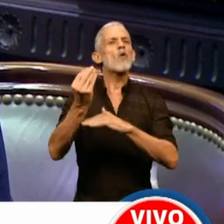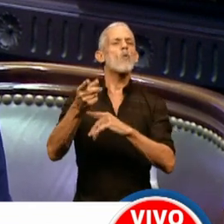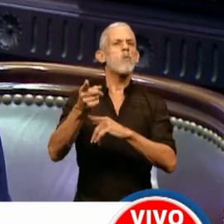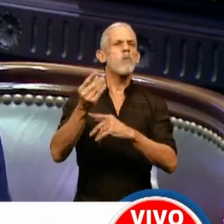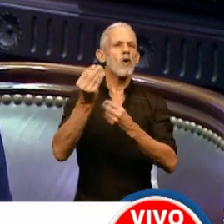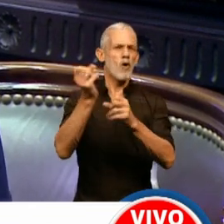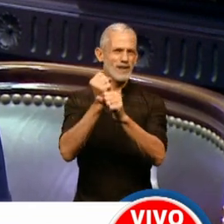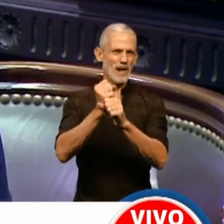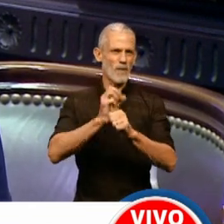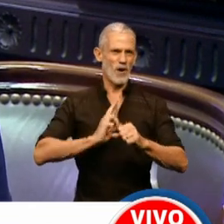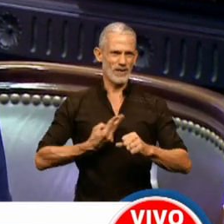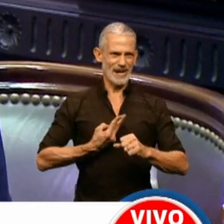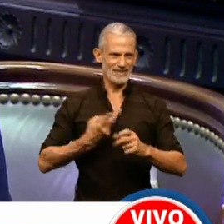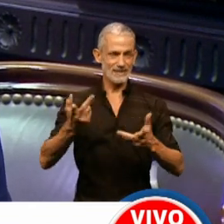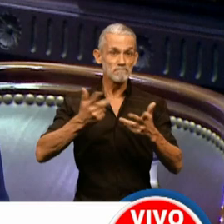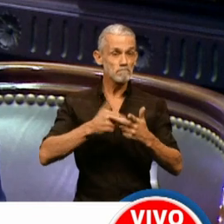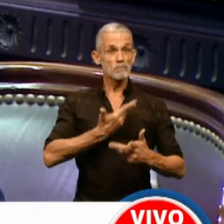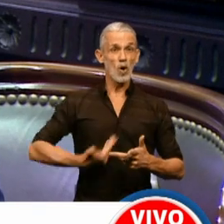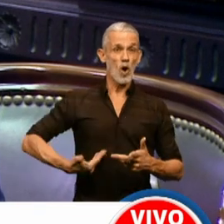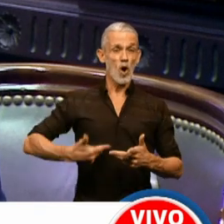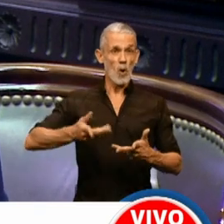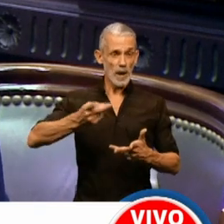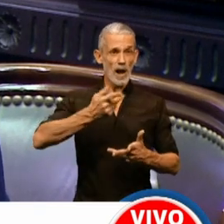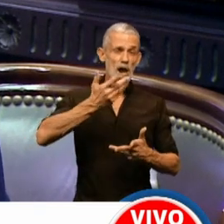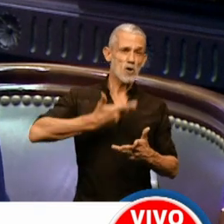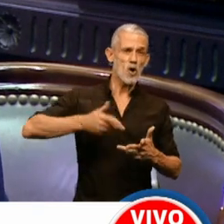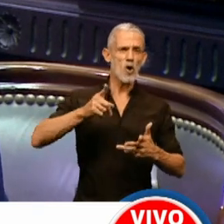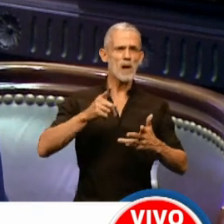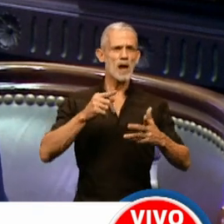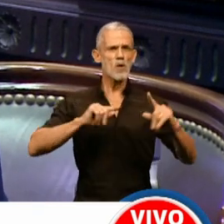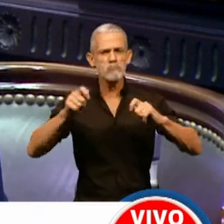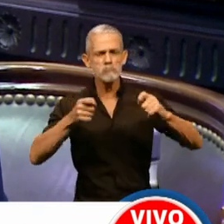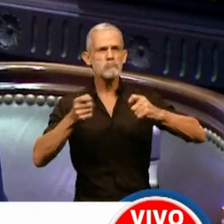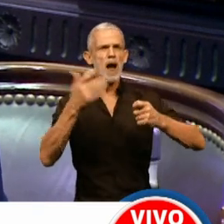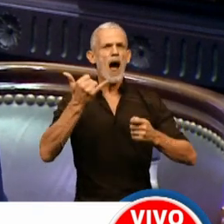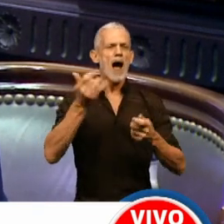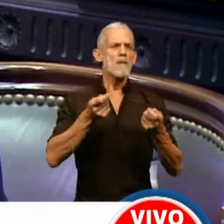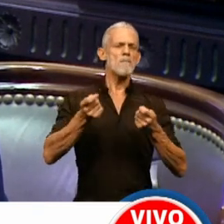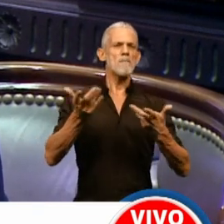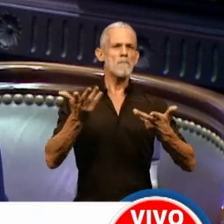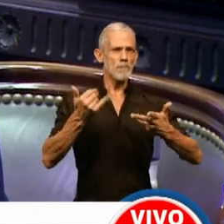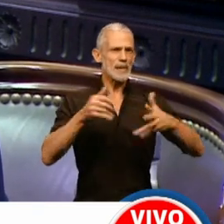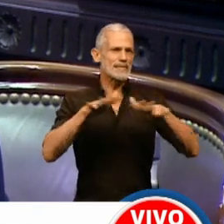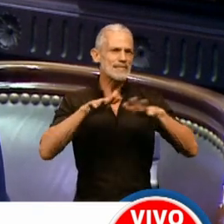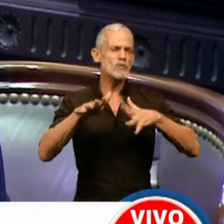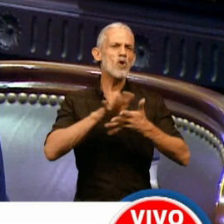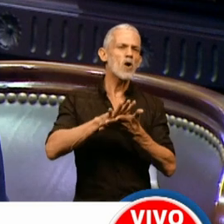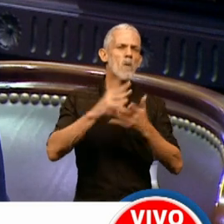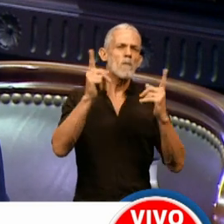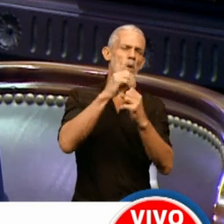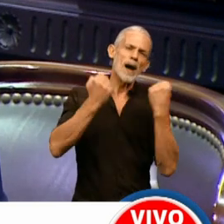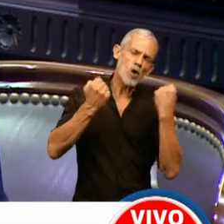trans cuando se gobierna y se conduce se abordan una serie de situaciones problemas